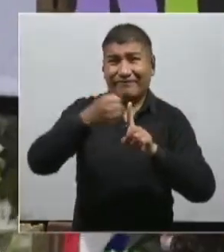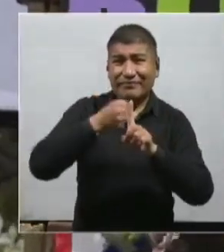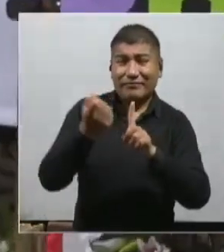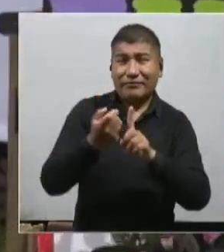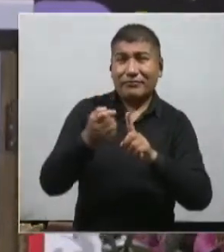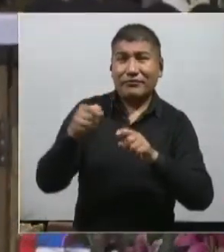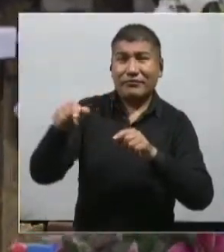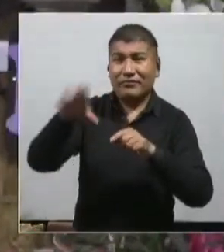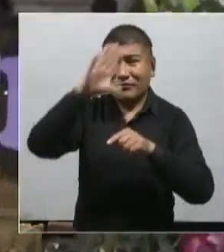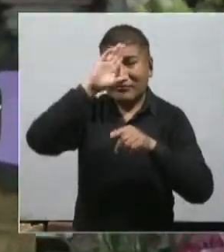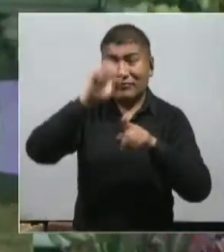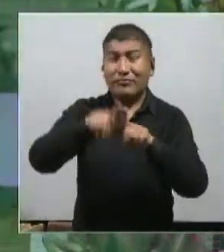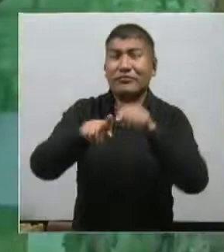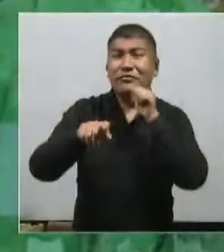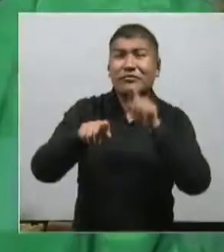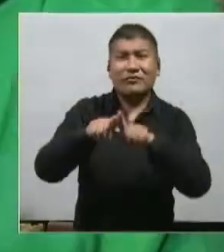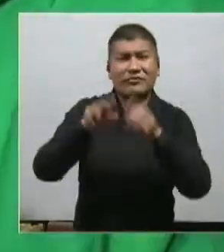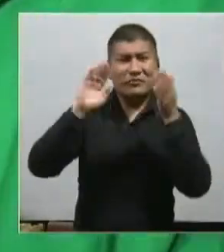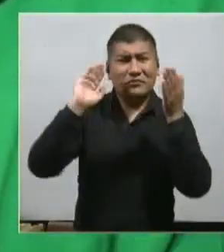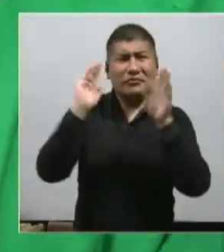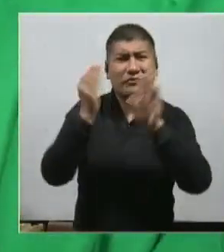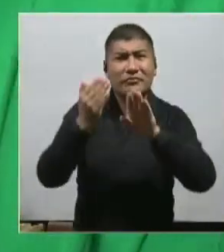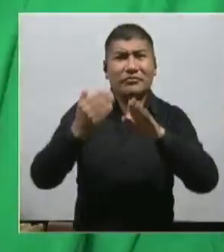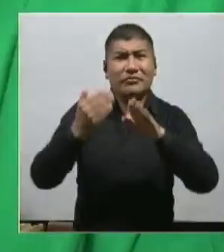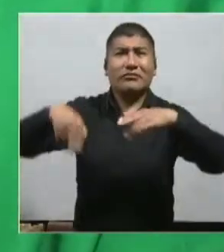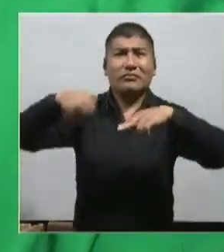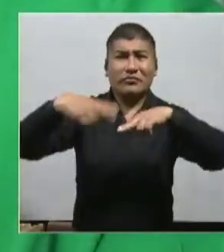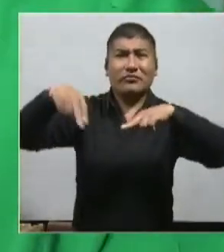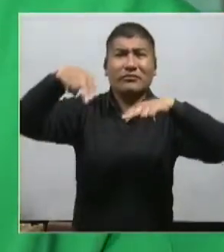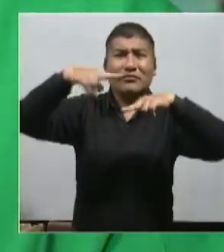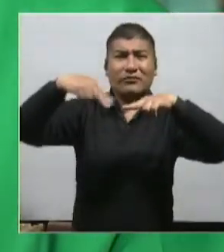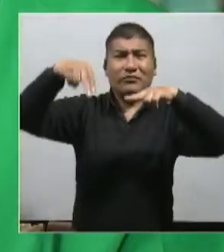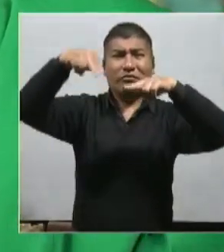entre hermanos. Parece que avanza y